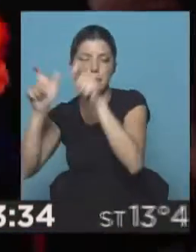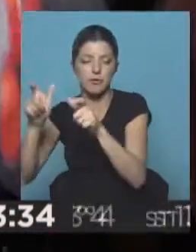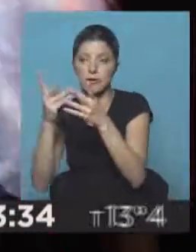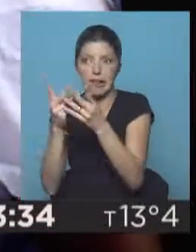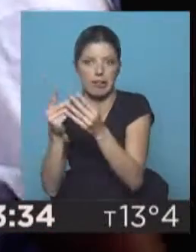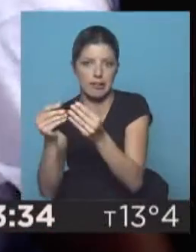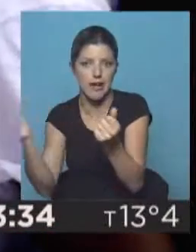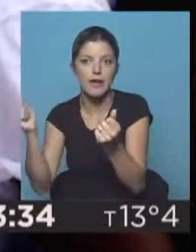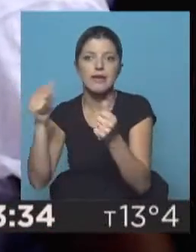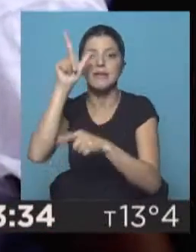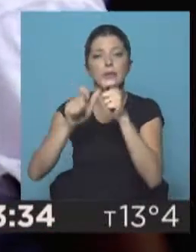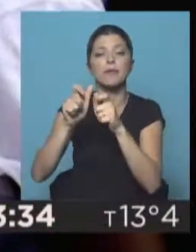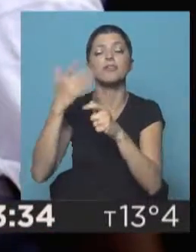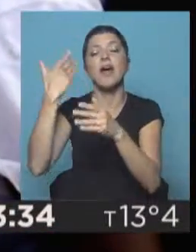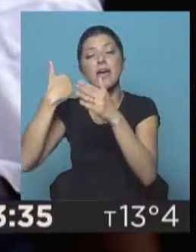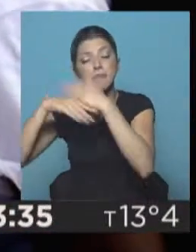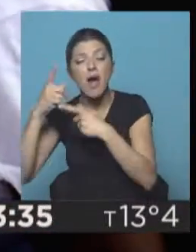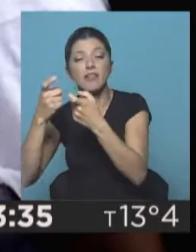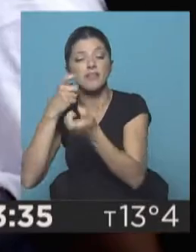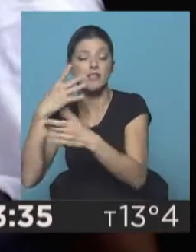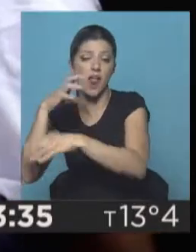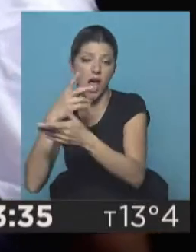expulsando a quienes más ayuda necesitan.